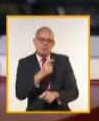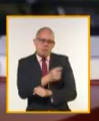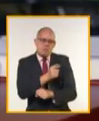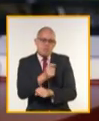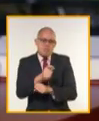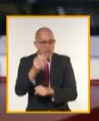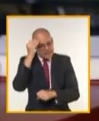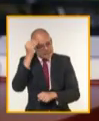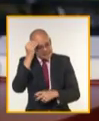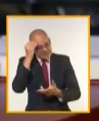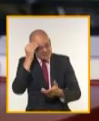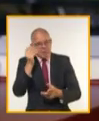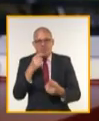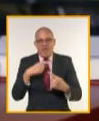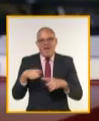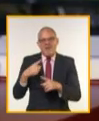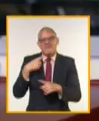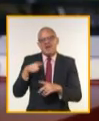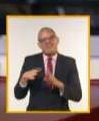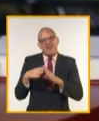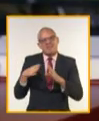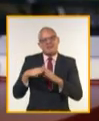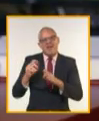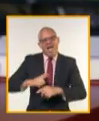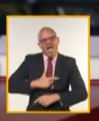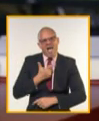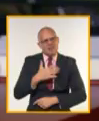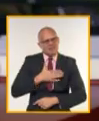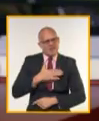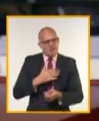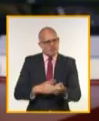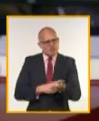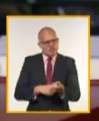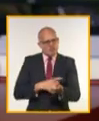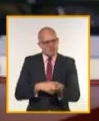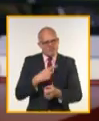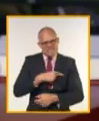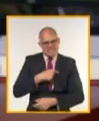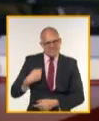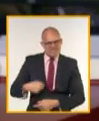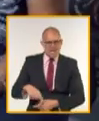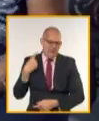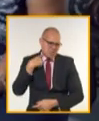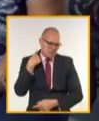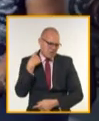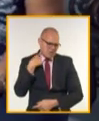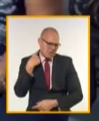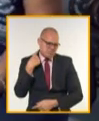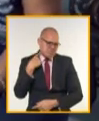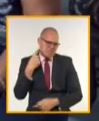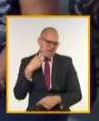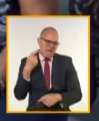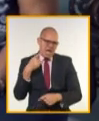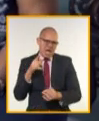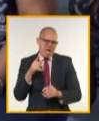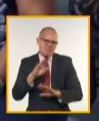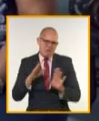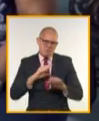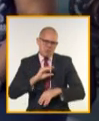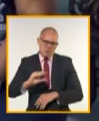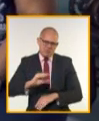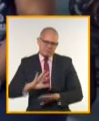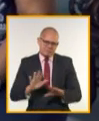Trabajó en la Casa de Artes y Tradiciones Chinas muchos años, hasta que se jubiló. A este grupo promotor del barrio